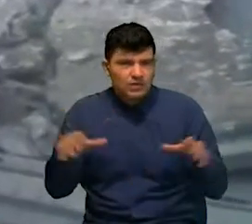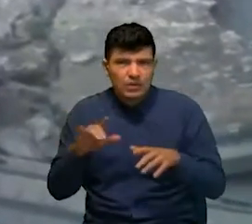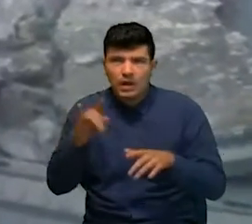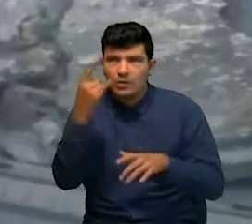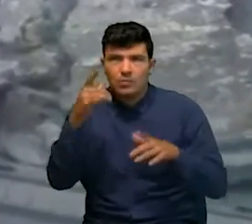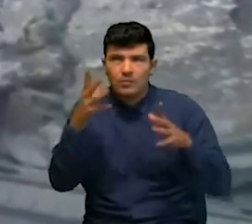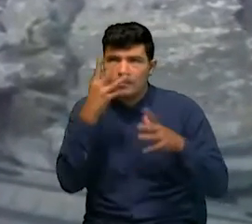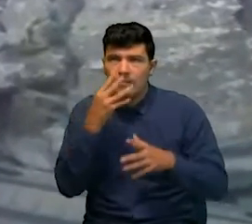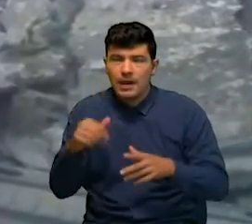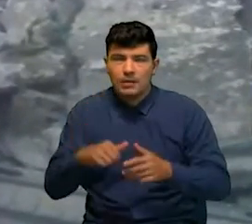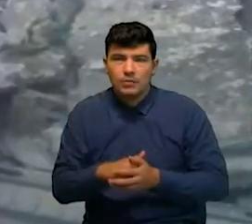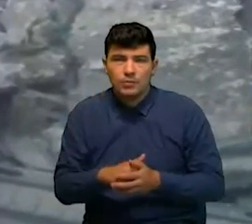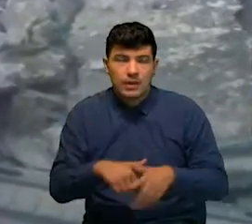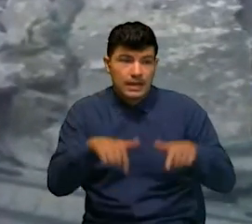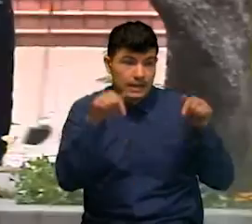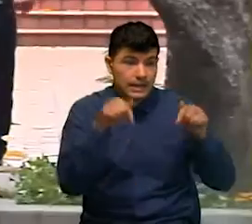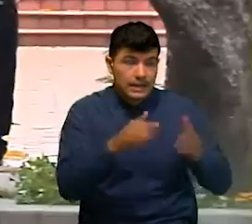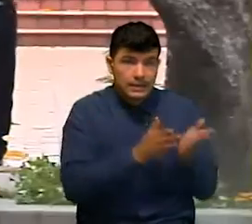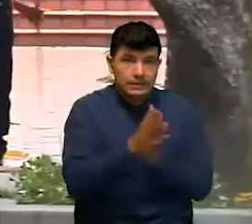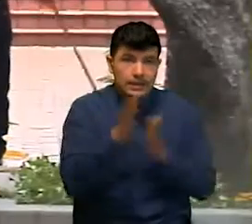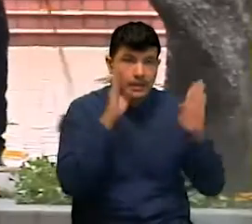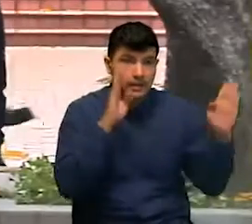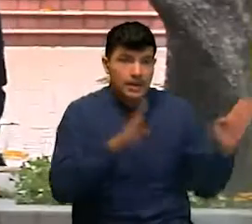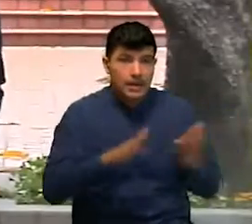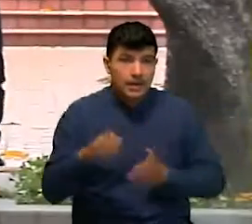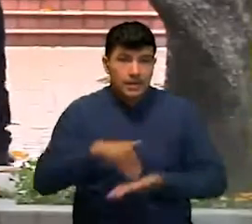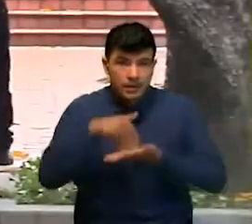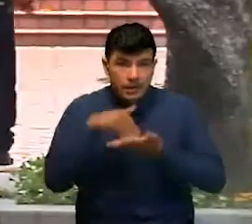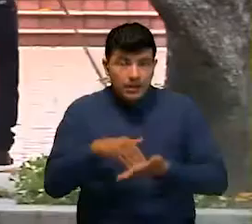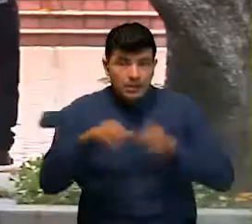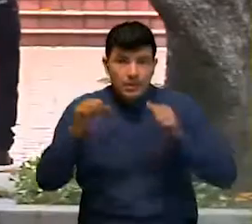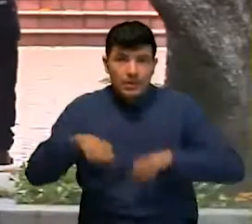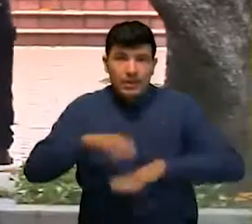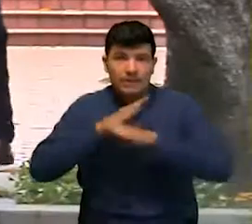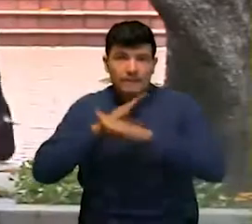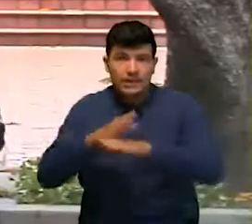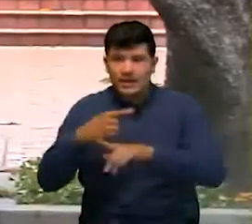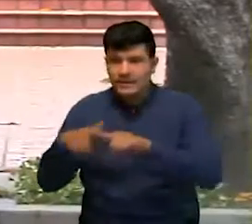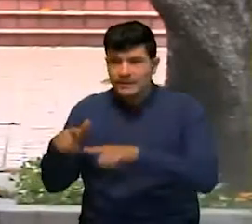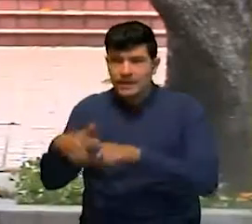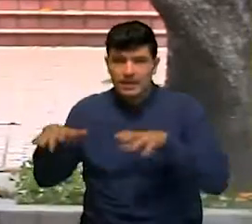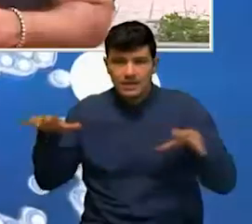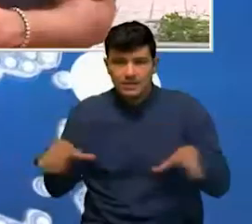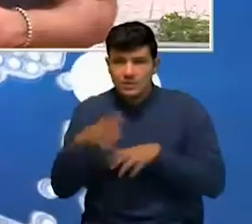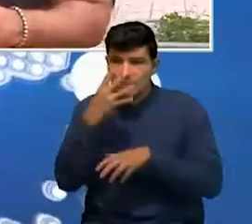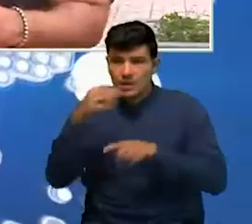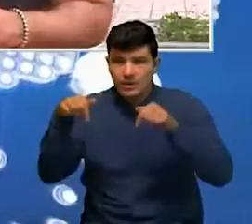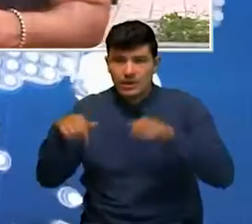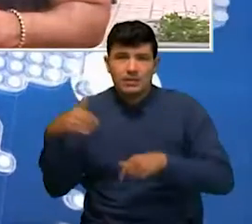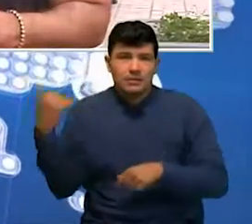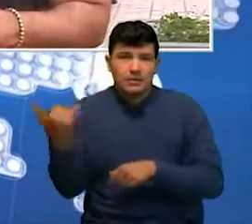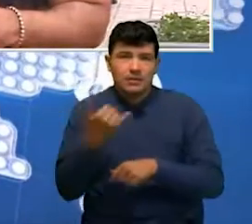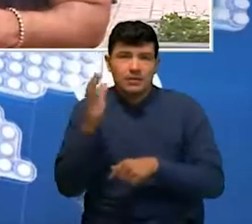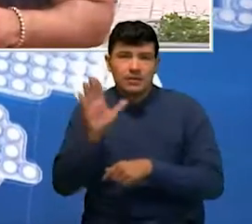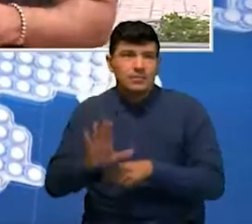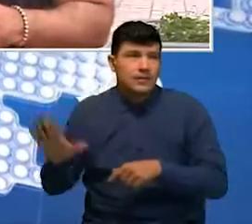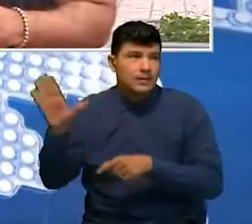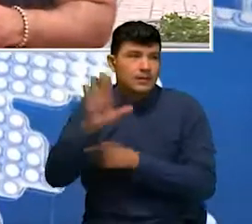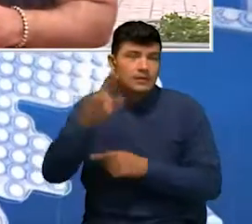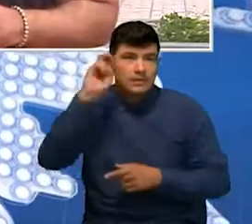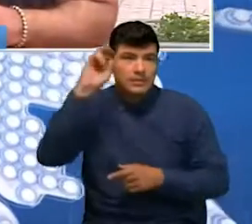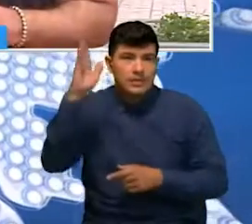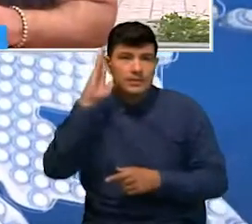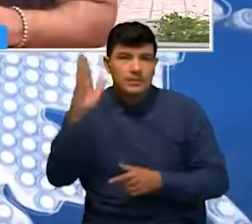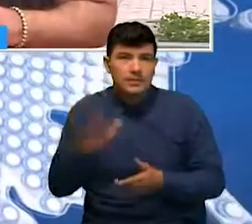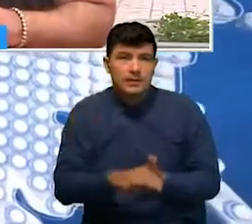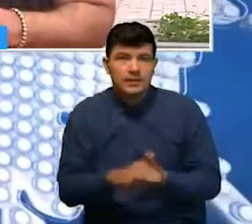continúan con esos planes ofensivos y para impedir que más acciones terroristas se sigan presentando en todo el departamento del norte de